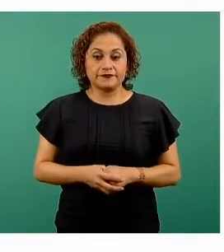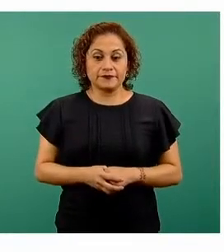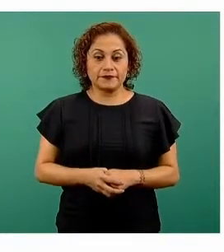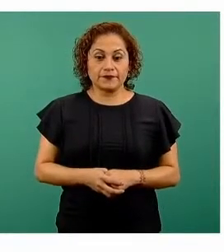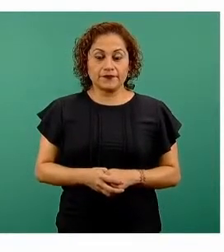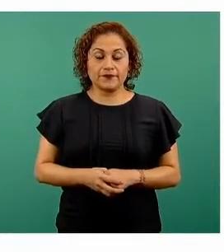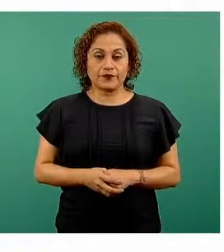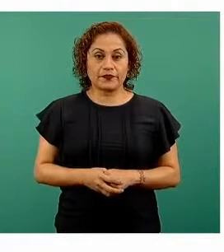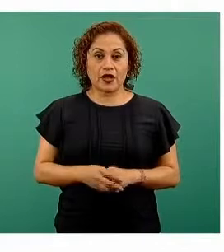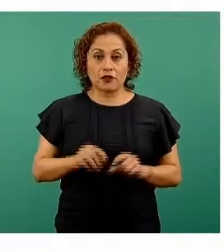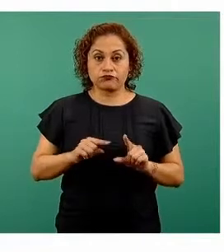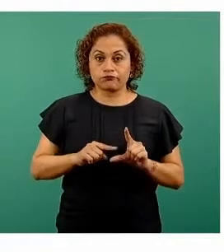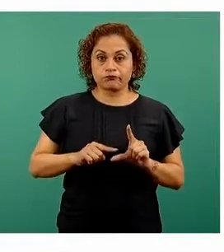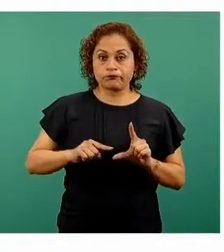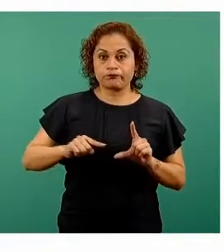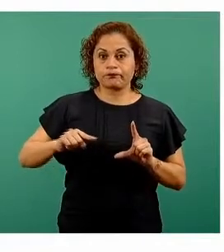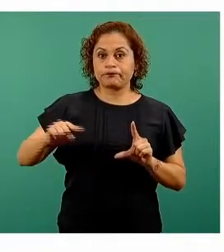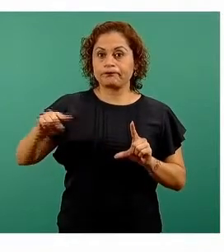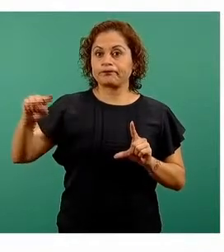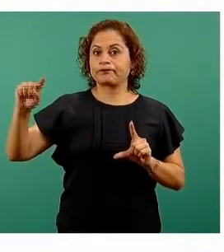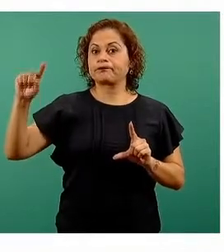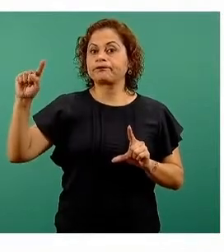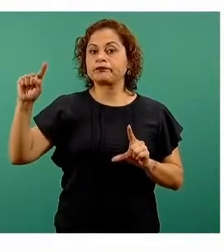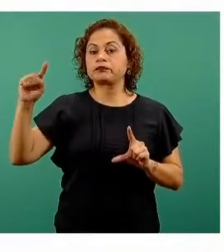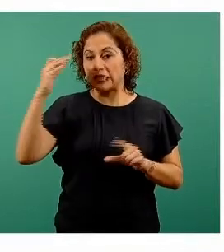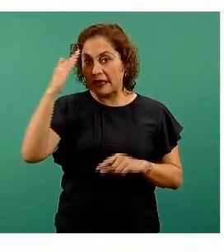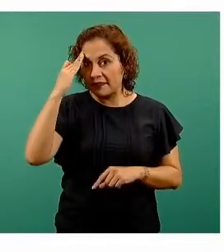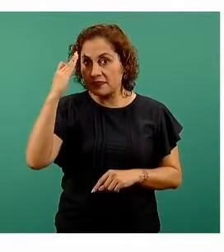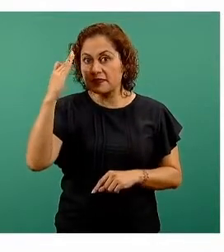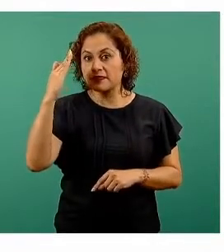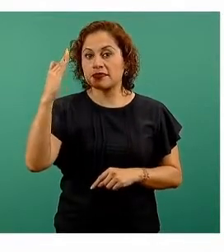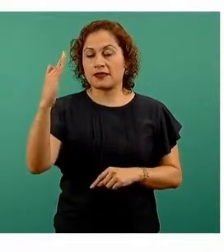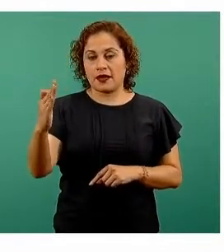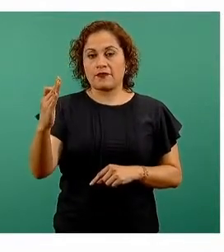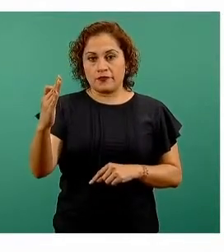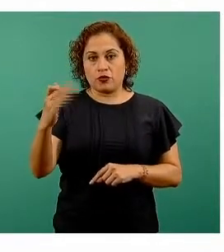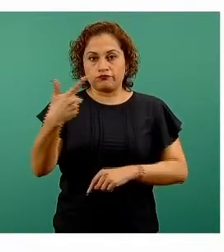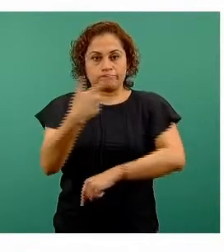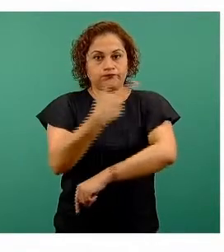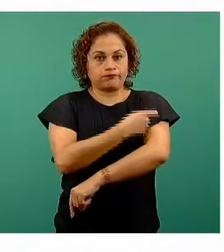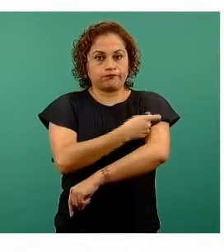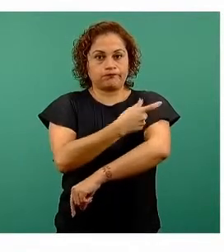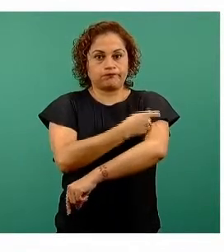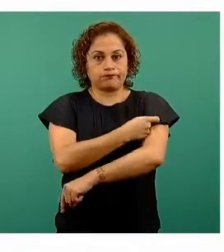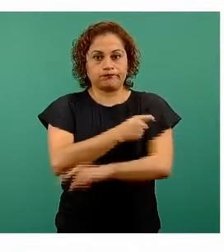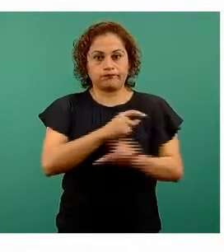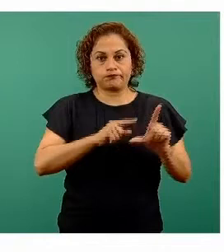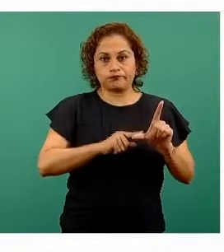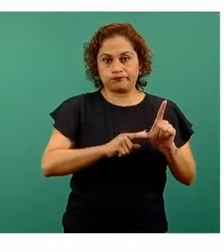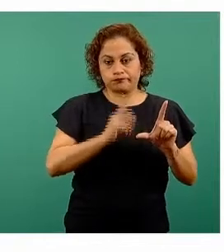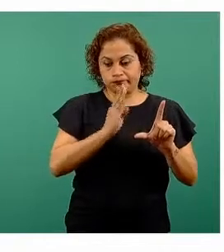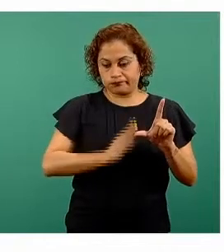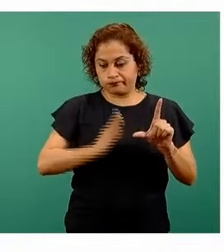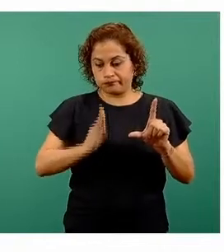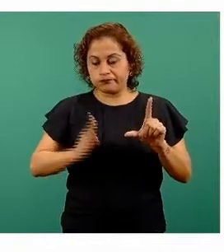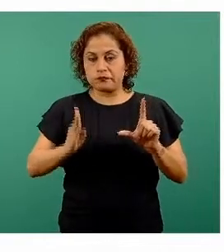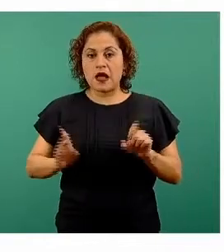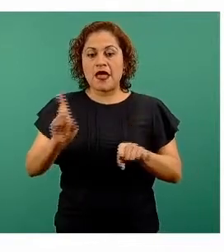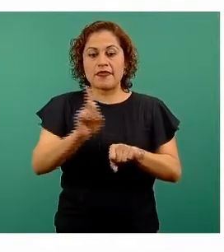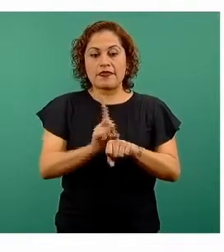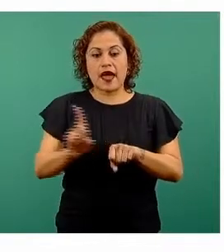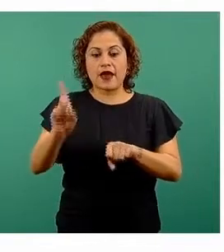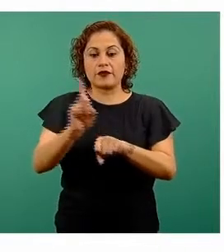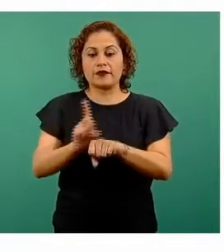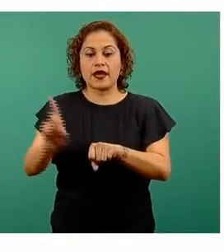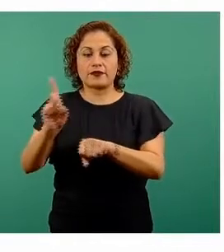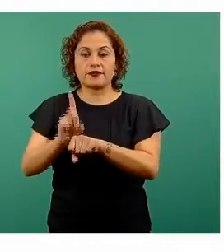esta es la velocidad a la que va ocurriendo en promedio la cobertura, esto es día por día, y esto es,